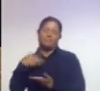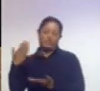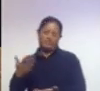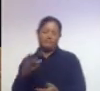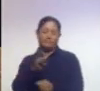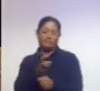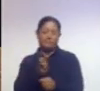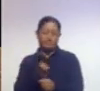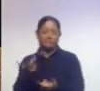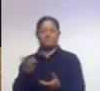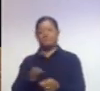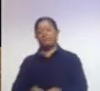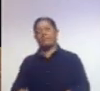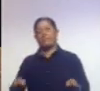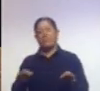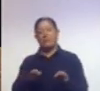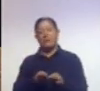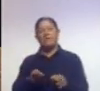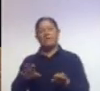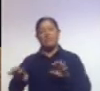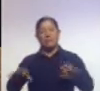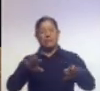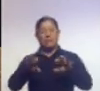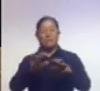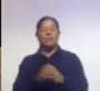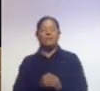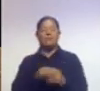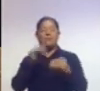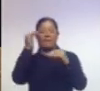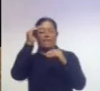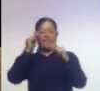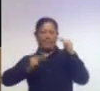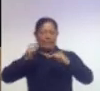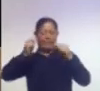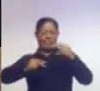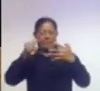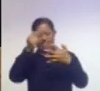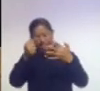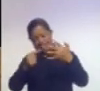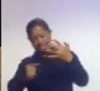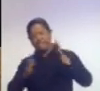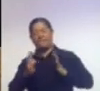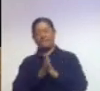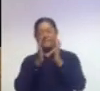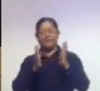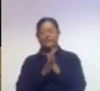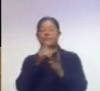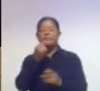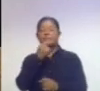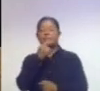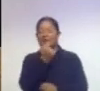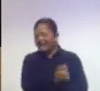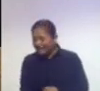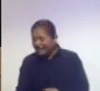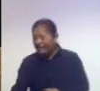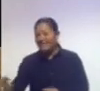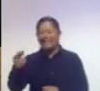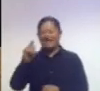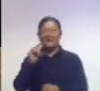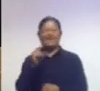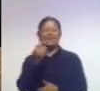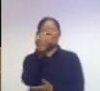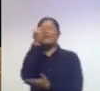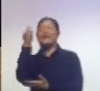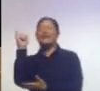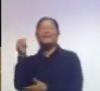de las áreas y sobre todo las categorías en que se participa, pues es desde los niños de preescolar hasta nuestros jóvenes estudiantes